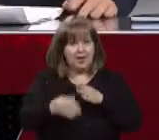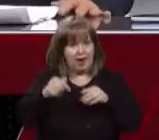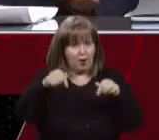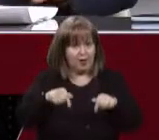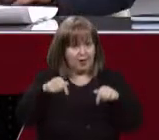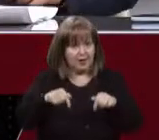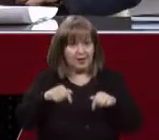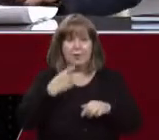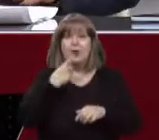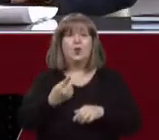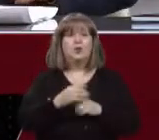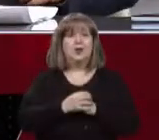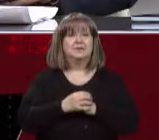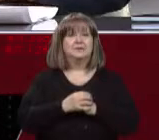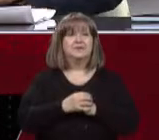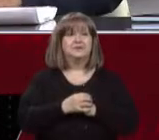tardes.